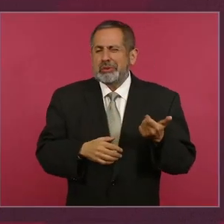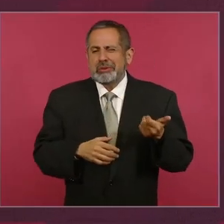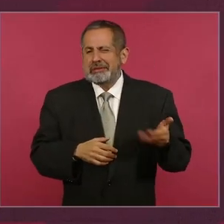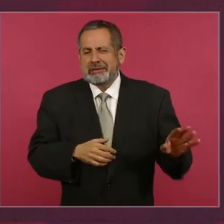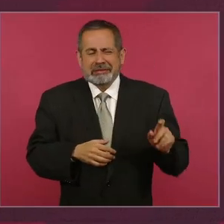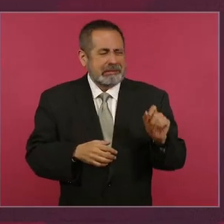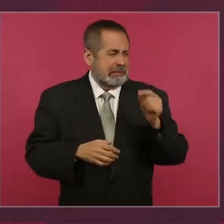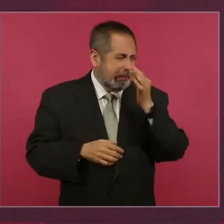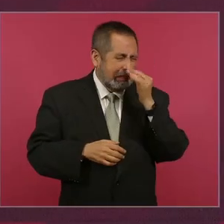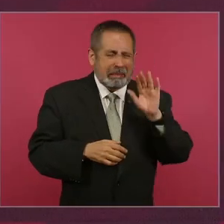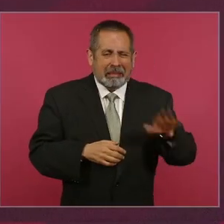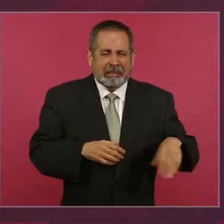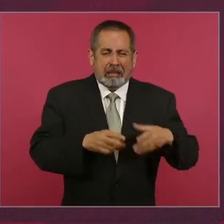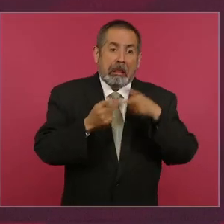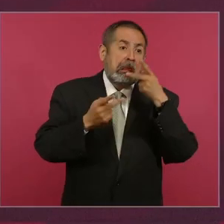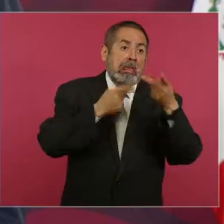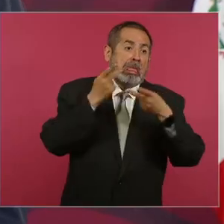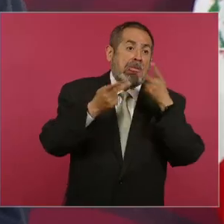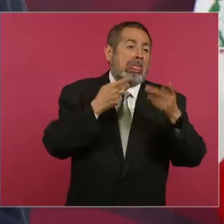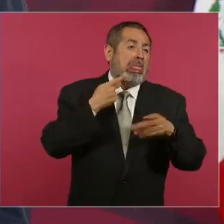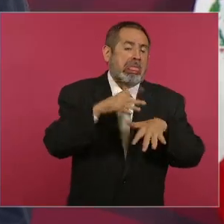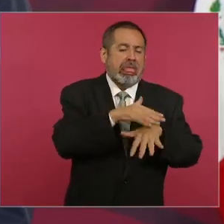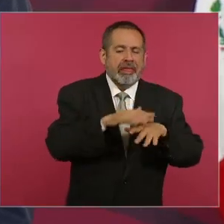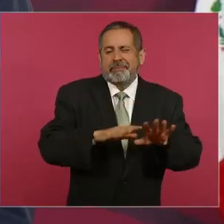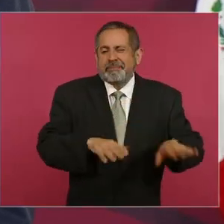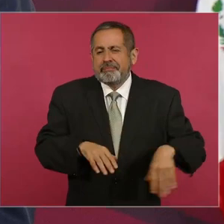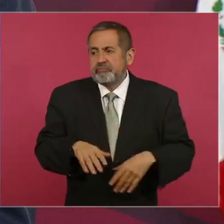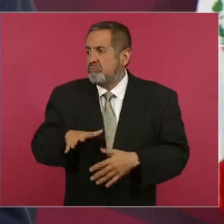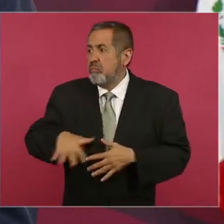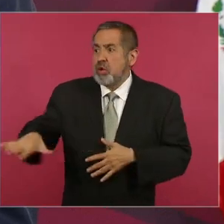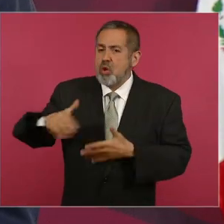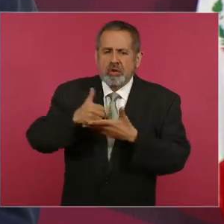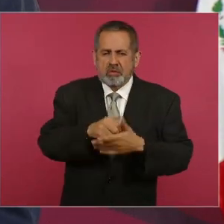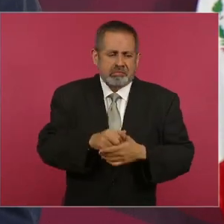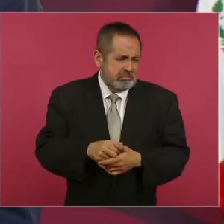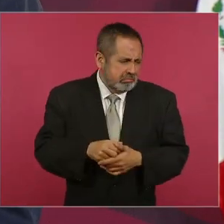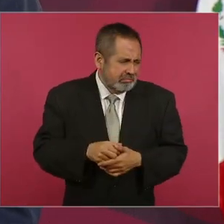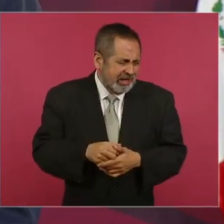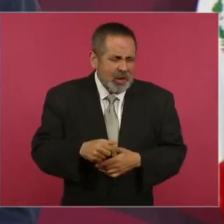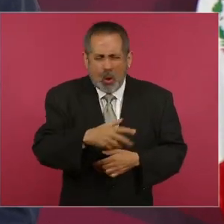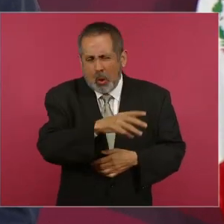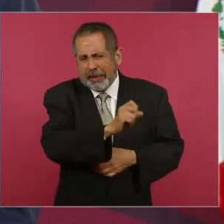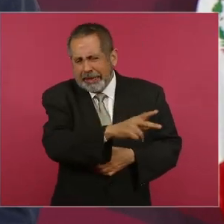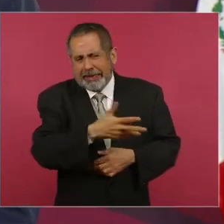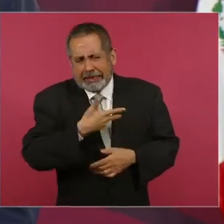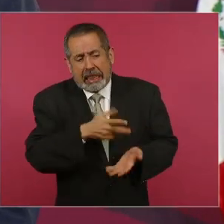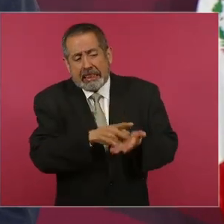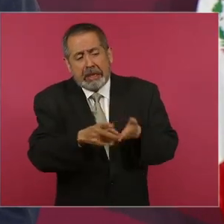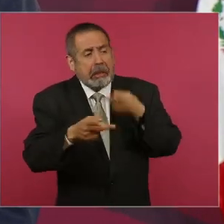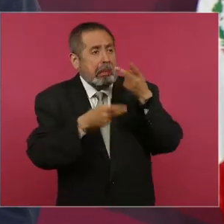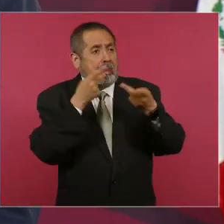muy pocos, y además tienen derecho.